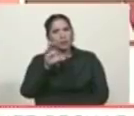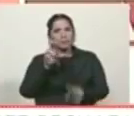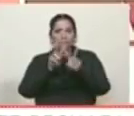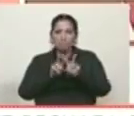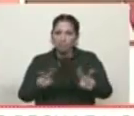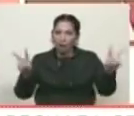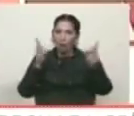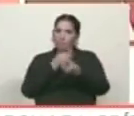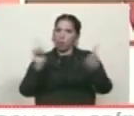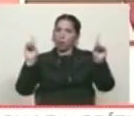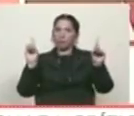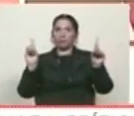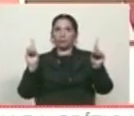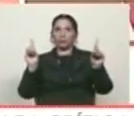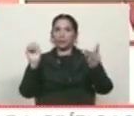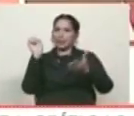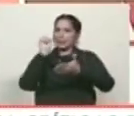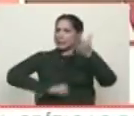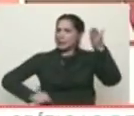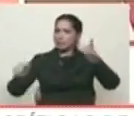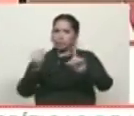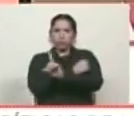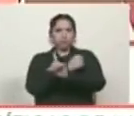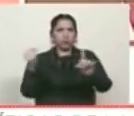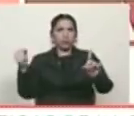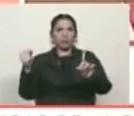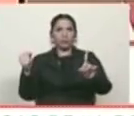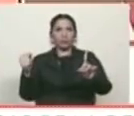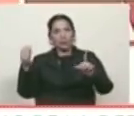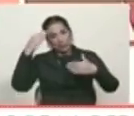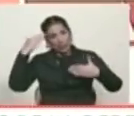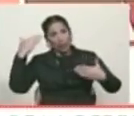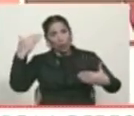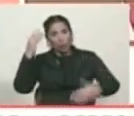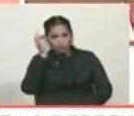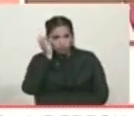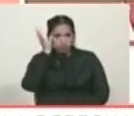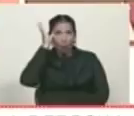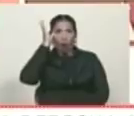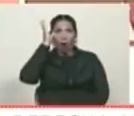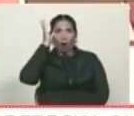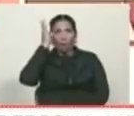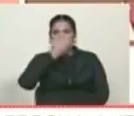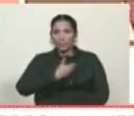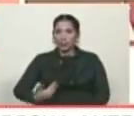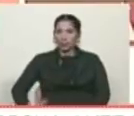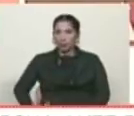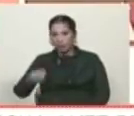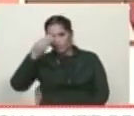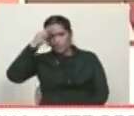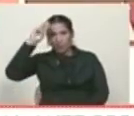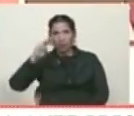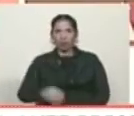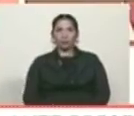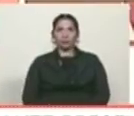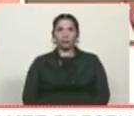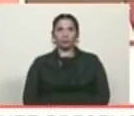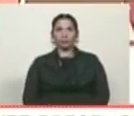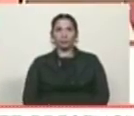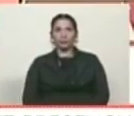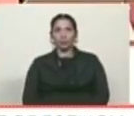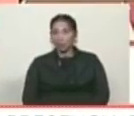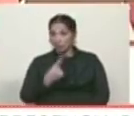en democracia, sin violencia. Y además, saludar la iniciativa del presidente mexicano, Manuel López Obrador, quien ofreciera a